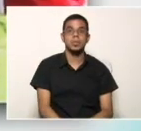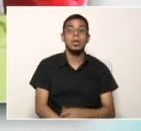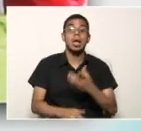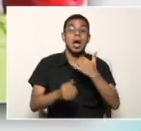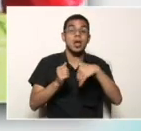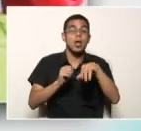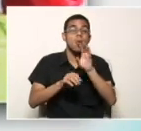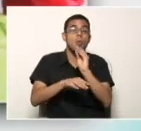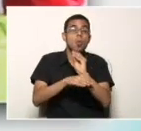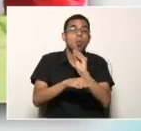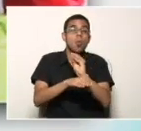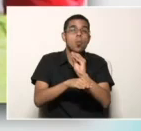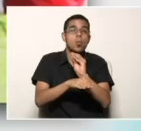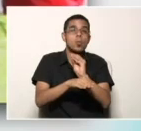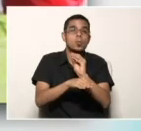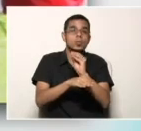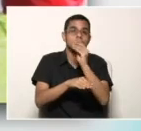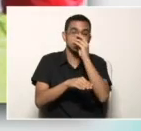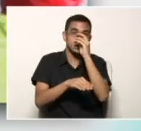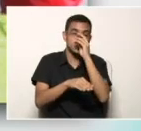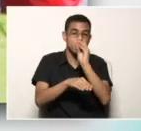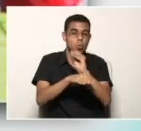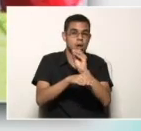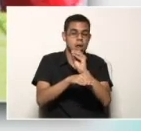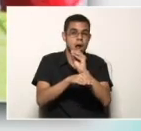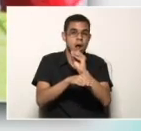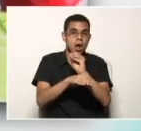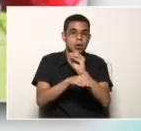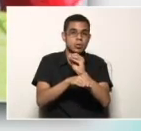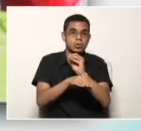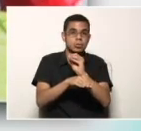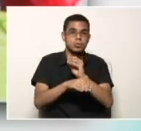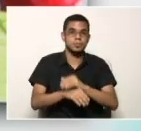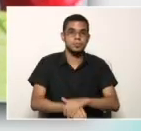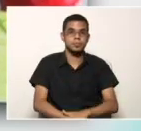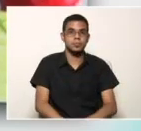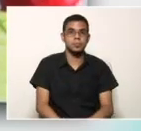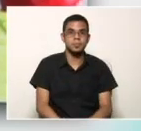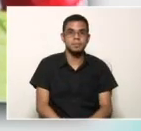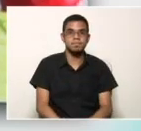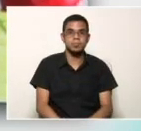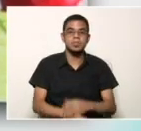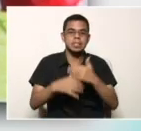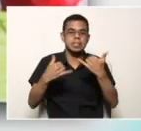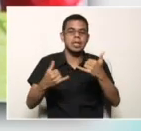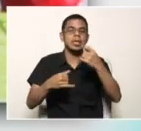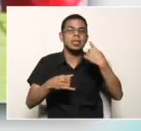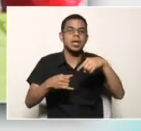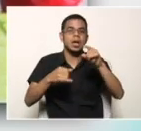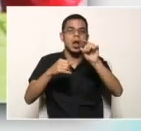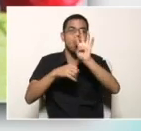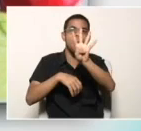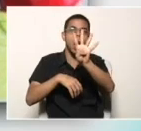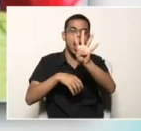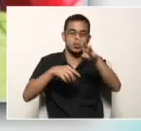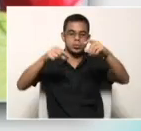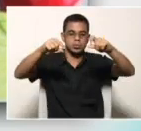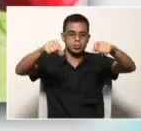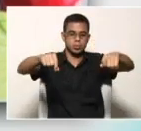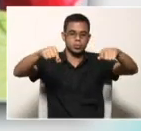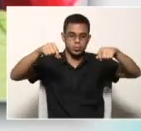al conectarlo a la tarjeta madre. El consta de 4 ganchos. Los 4